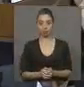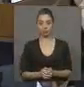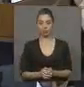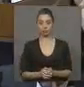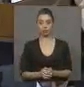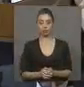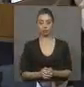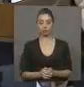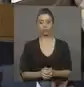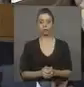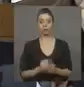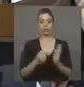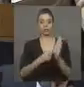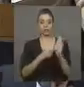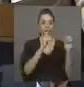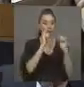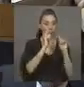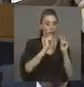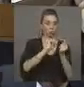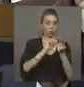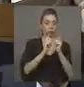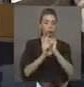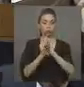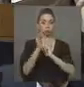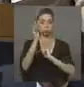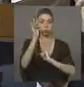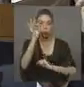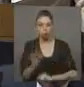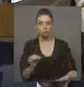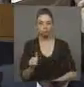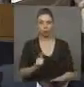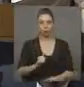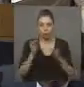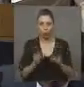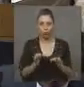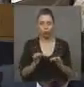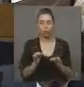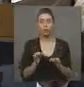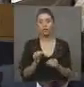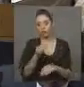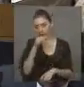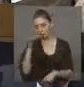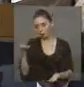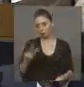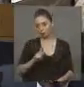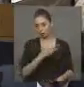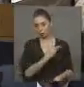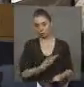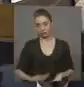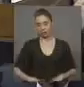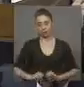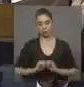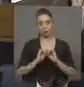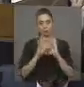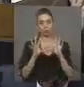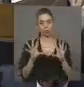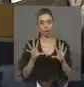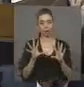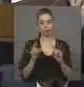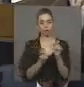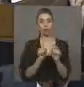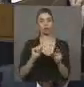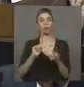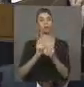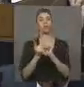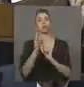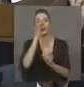Pero si esta amenaza se cumple, señor presidente, y lo quiero decir con toda claridad para que nadie se llame a